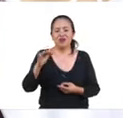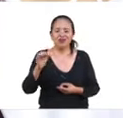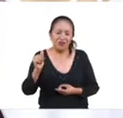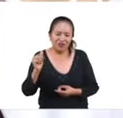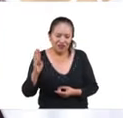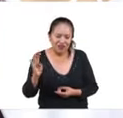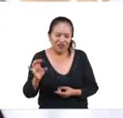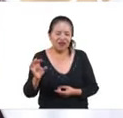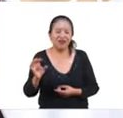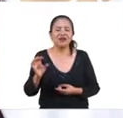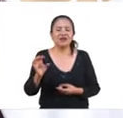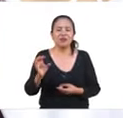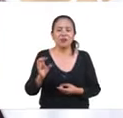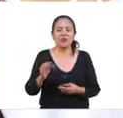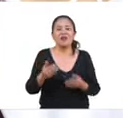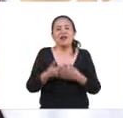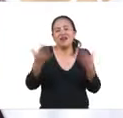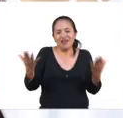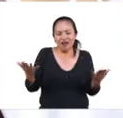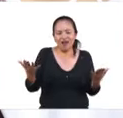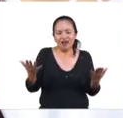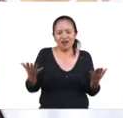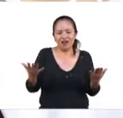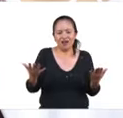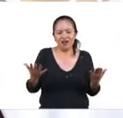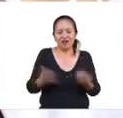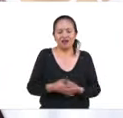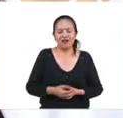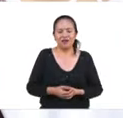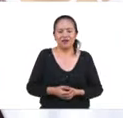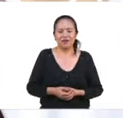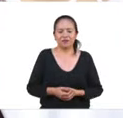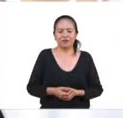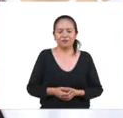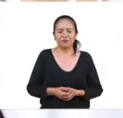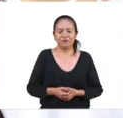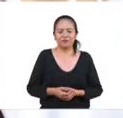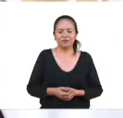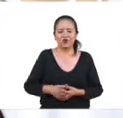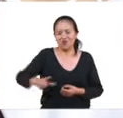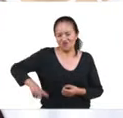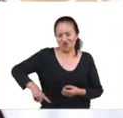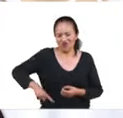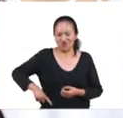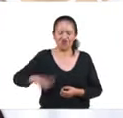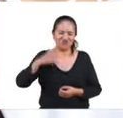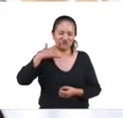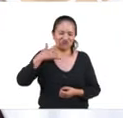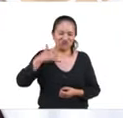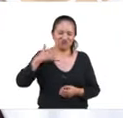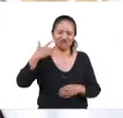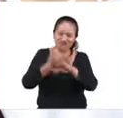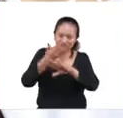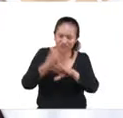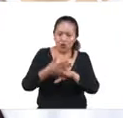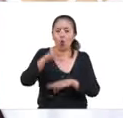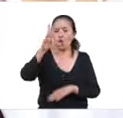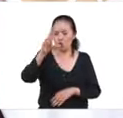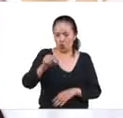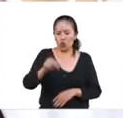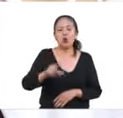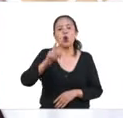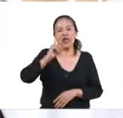Y ahora, pues, es el reflejo de una lucha no contra, en particular, un gobierno u otro, sino por la defensa de los